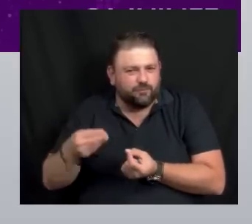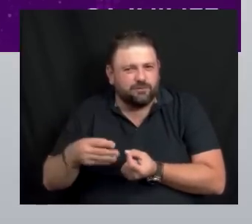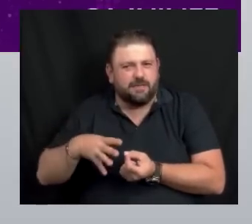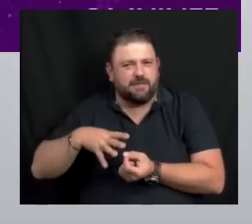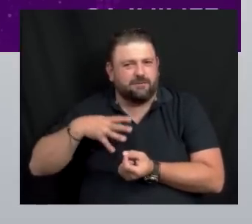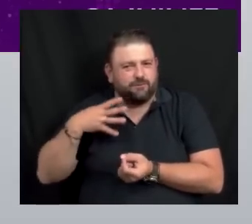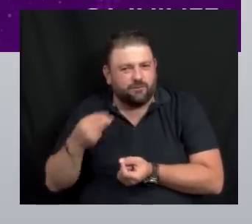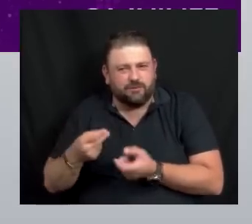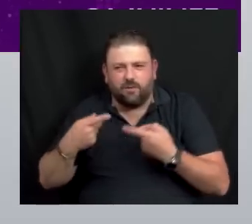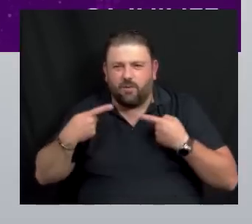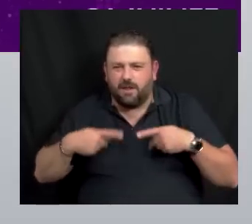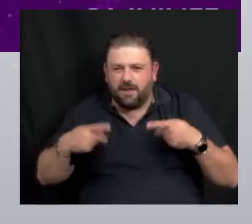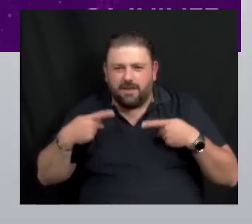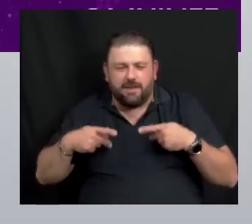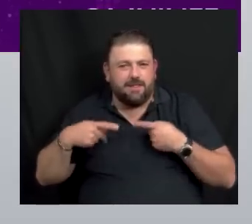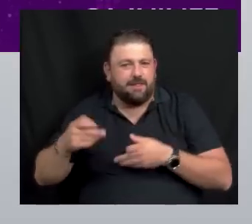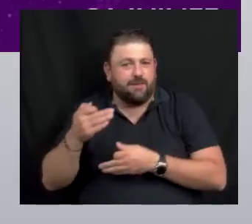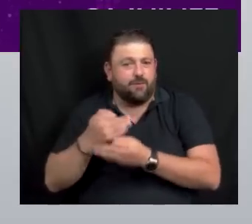la gente, de siempre estar